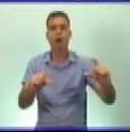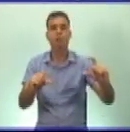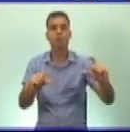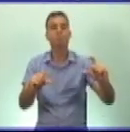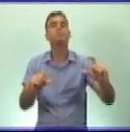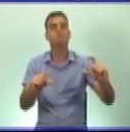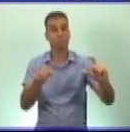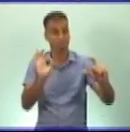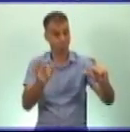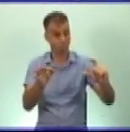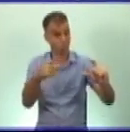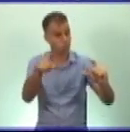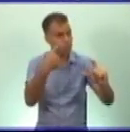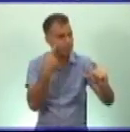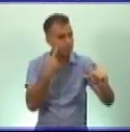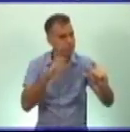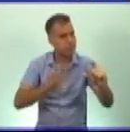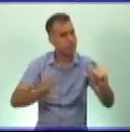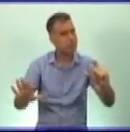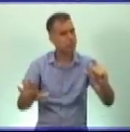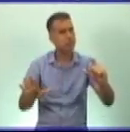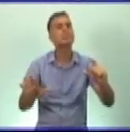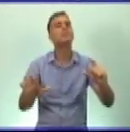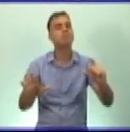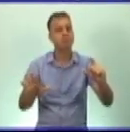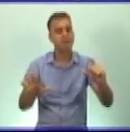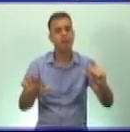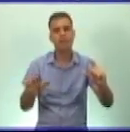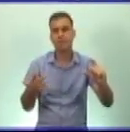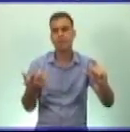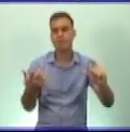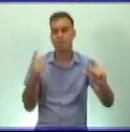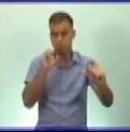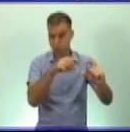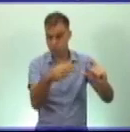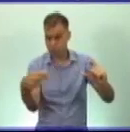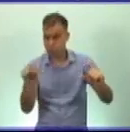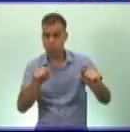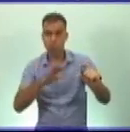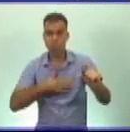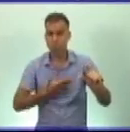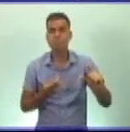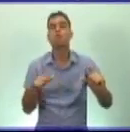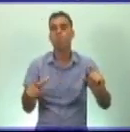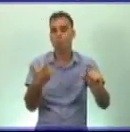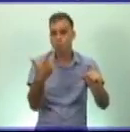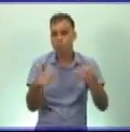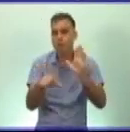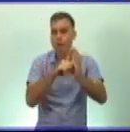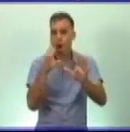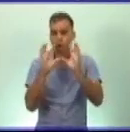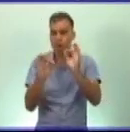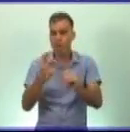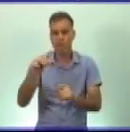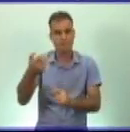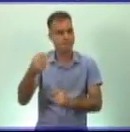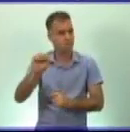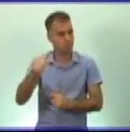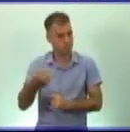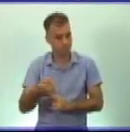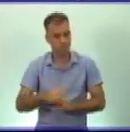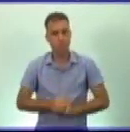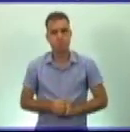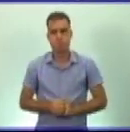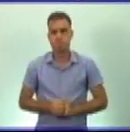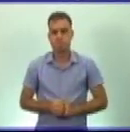como ustedes ya conocen, nos permite hacer evidente en una ecuación química que se cumple la ley de conservación de la masa. Por tanto,